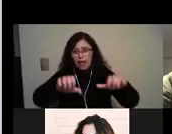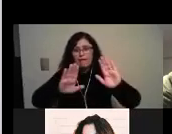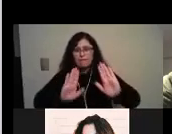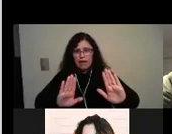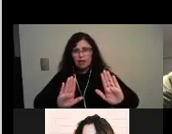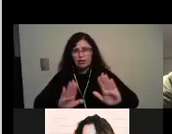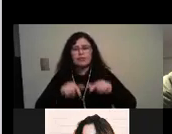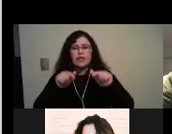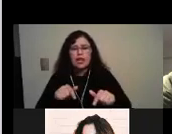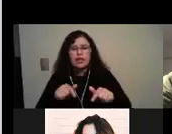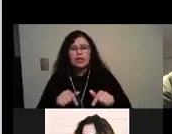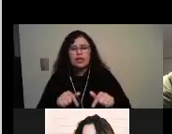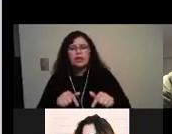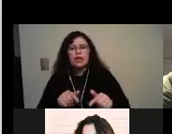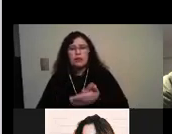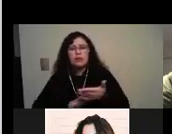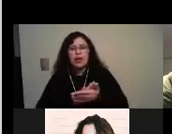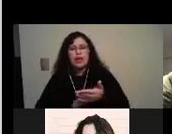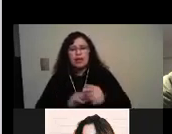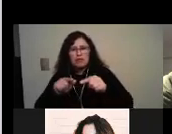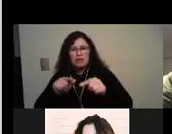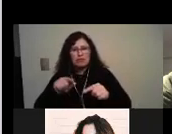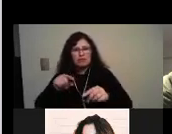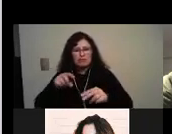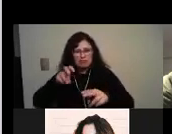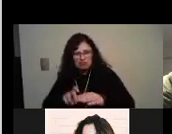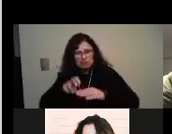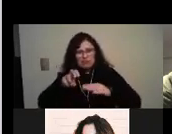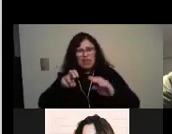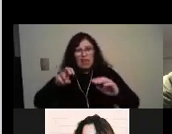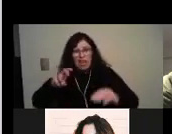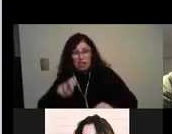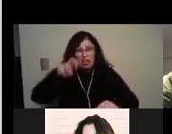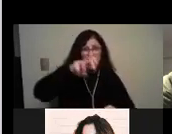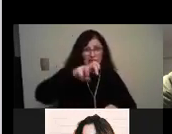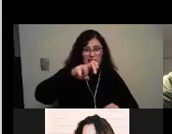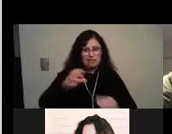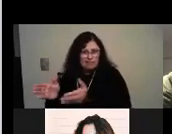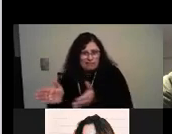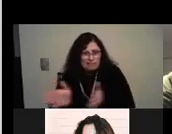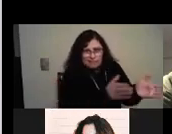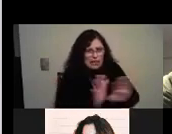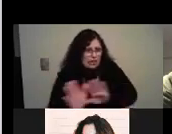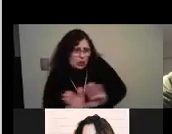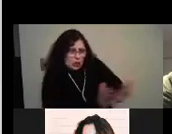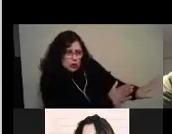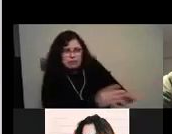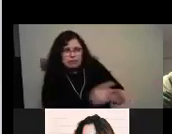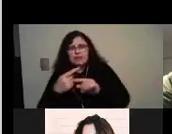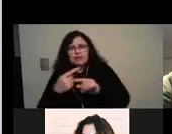de la camilla, retire el escabel, ¿cierto? Porque usted mismo se puede accidentar y con esto caer con el paciente.